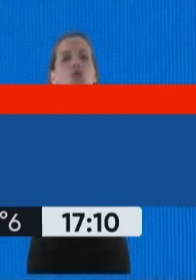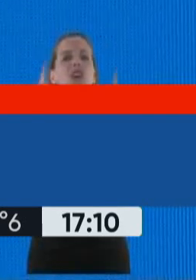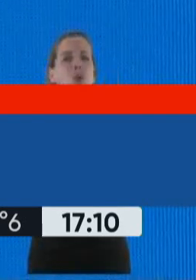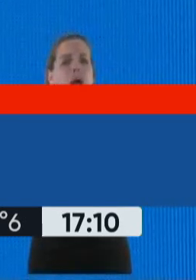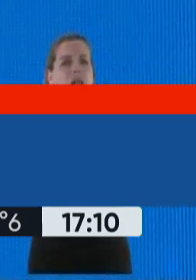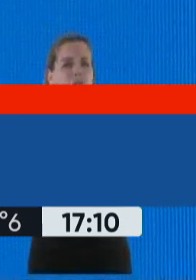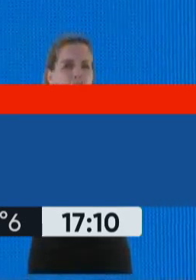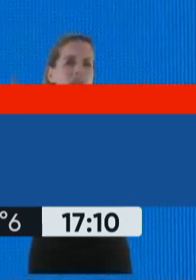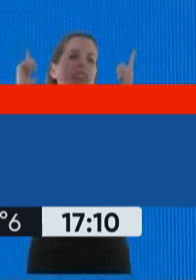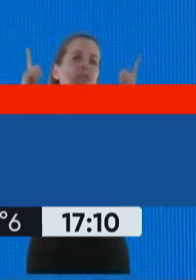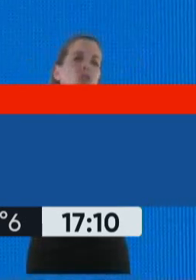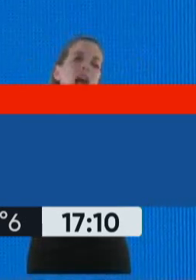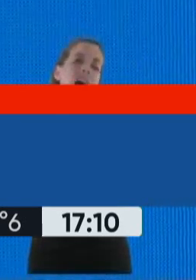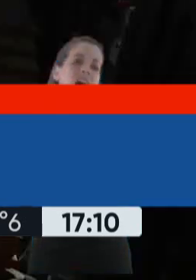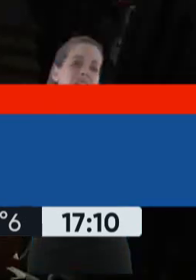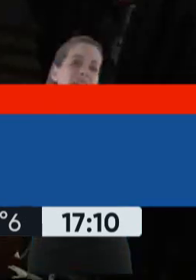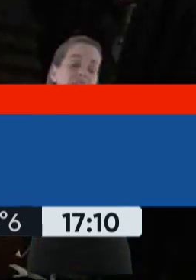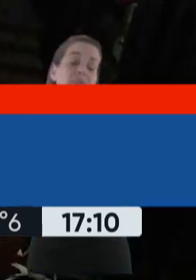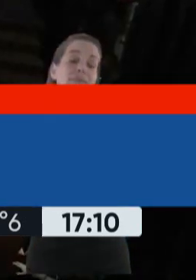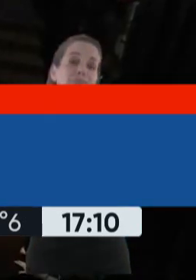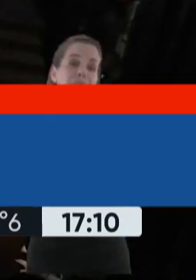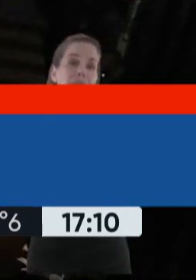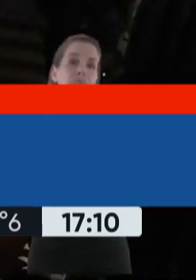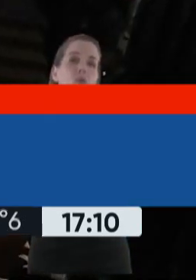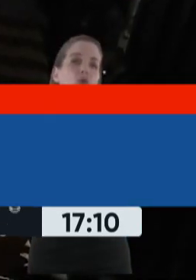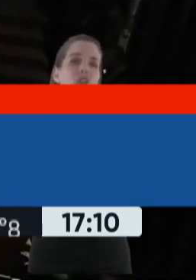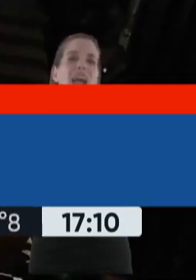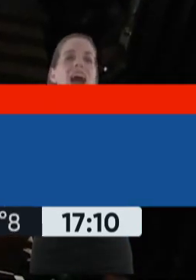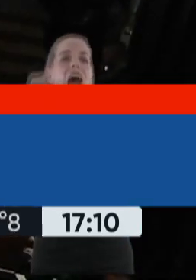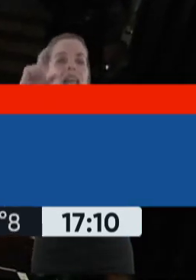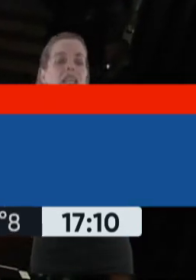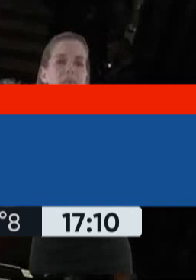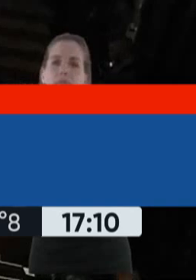aunque más no fuera de ese modo, de lo que tanto necesitamos, que es el arte.